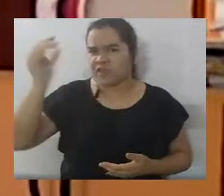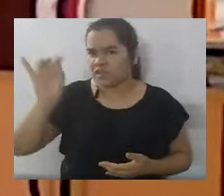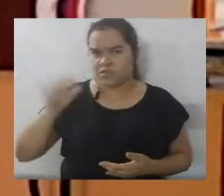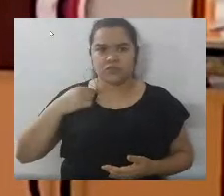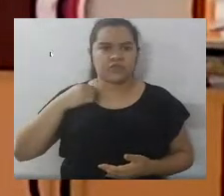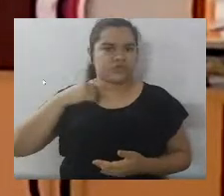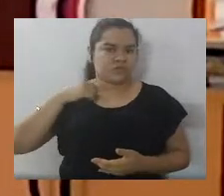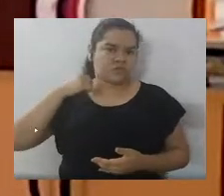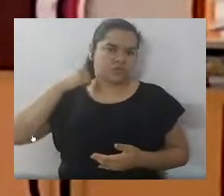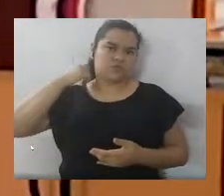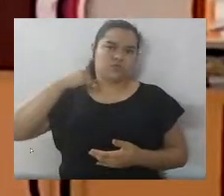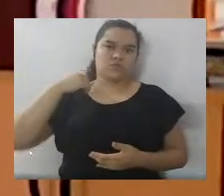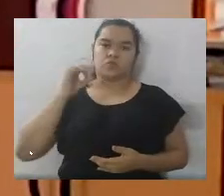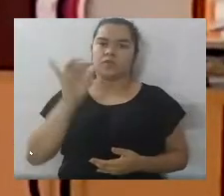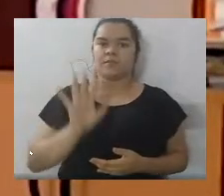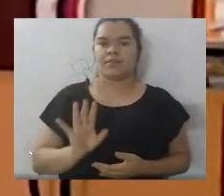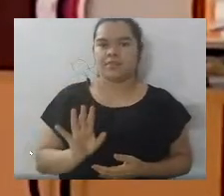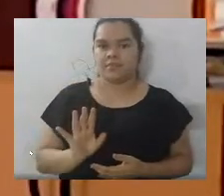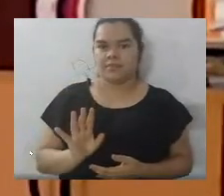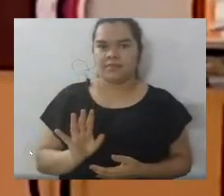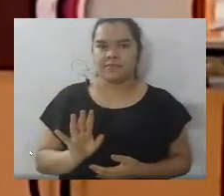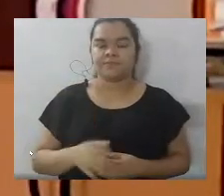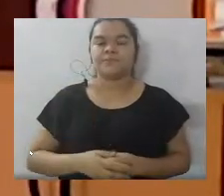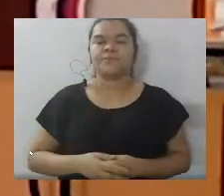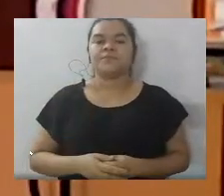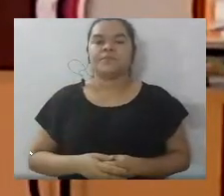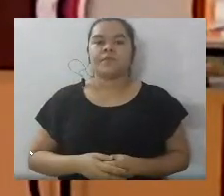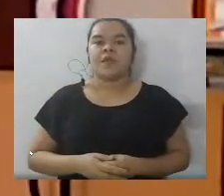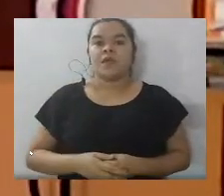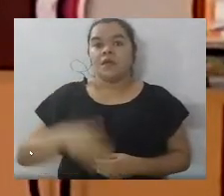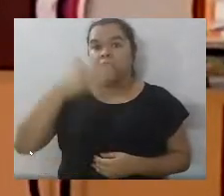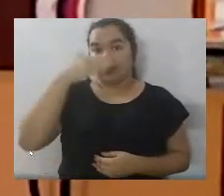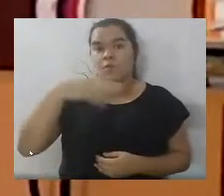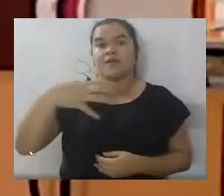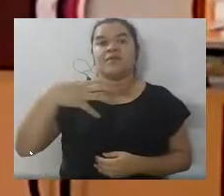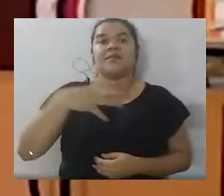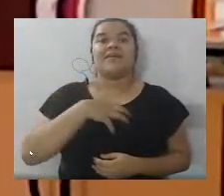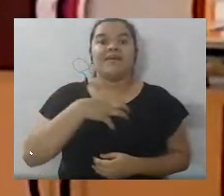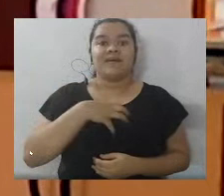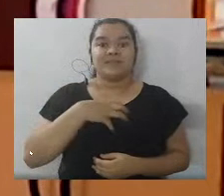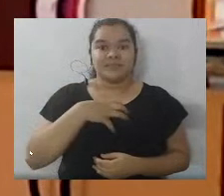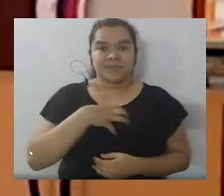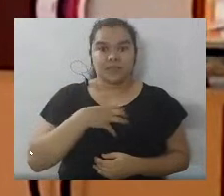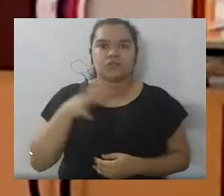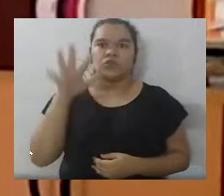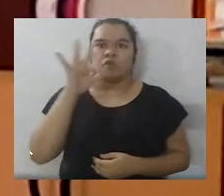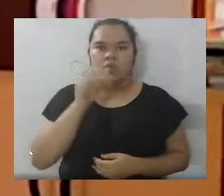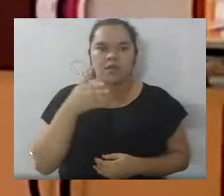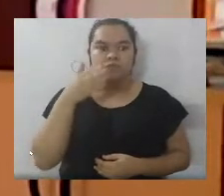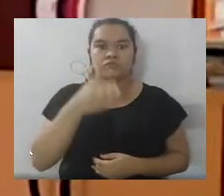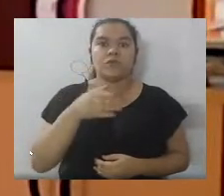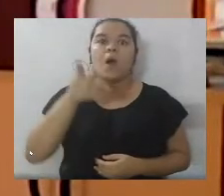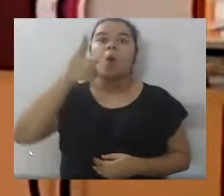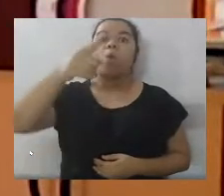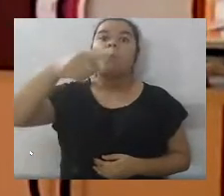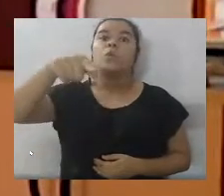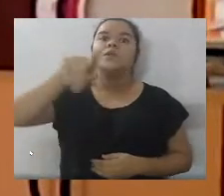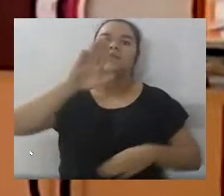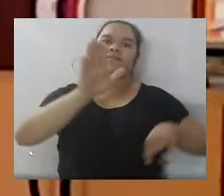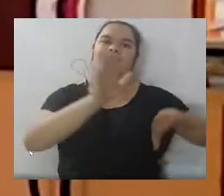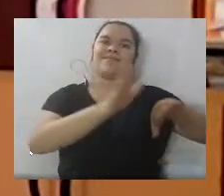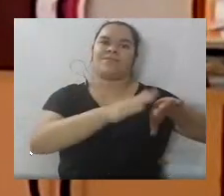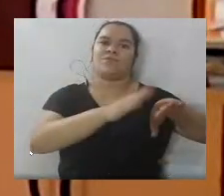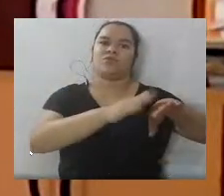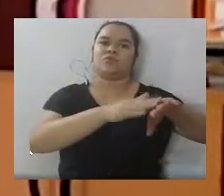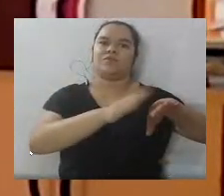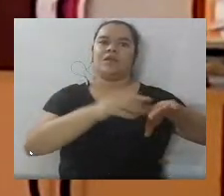exámenes en su cursado y un examen final. Pero el resto de los días, ustedes le tienen que demostrar al